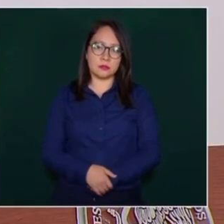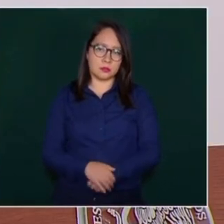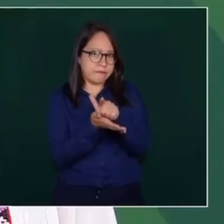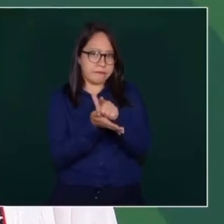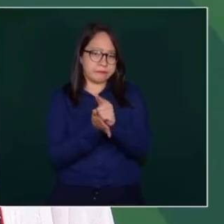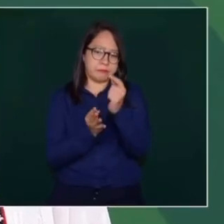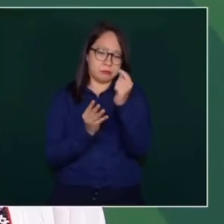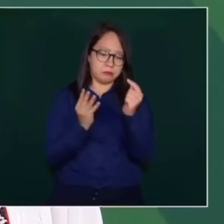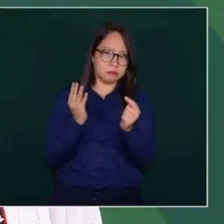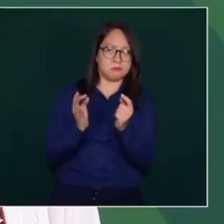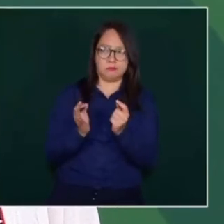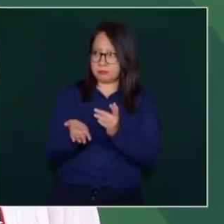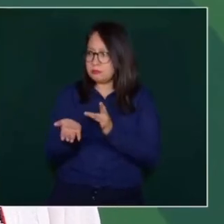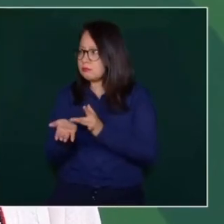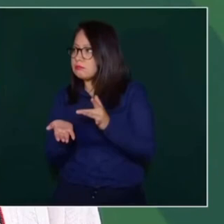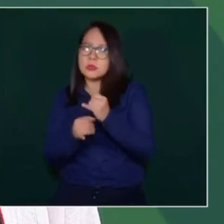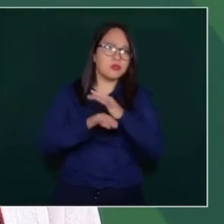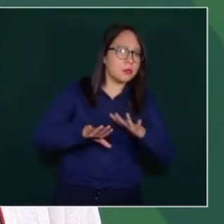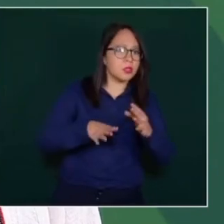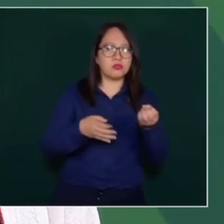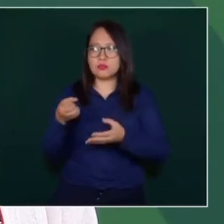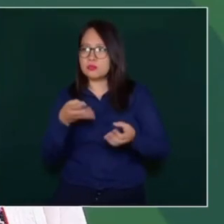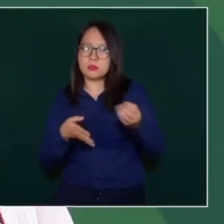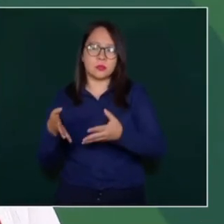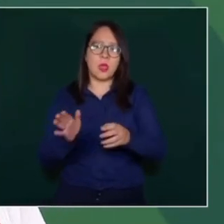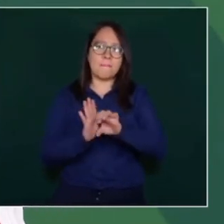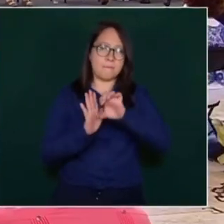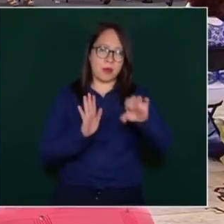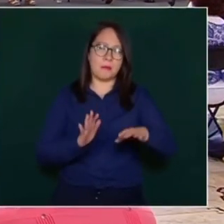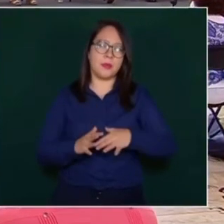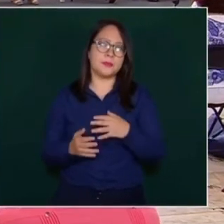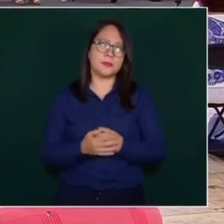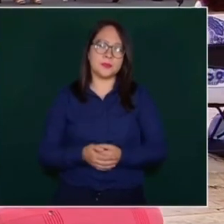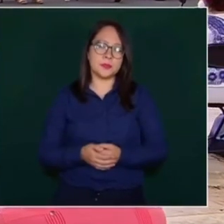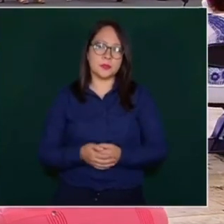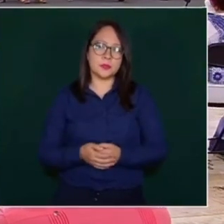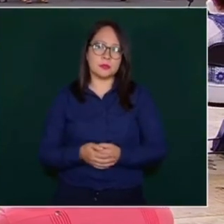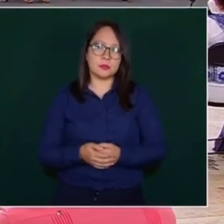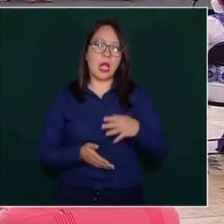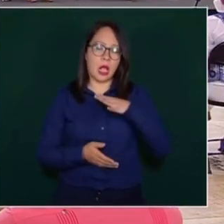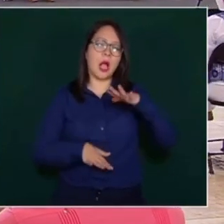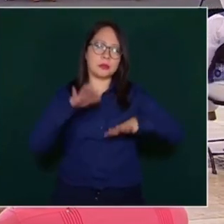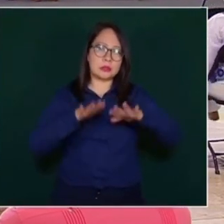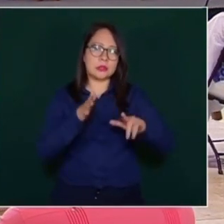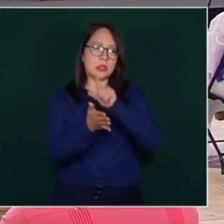el asunto, aportando información. Por ejemplo, en estos amparos,